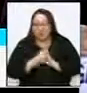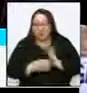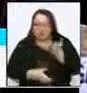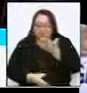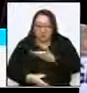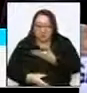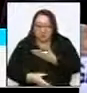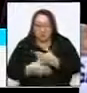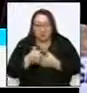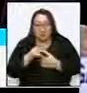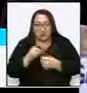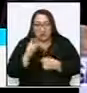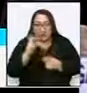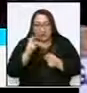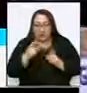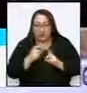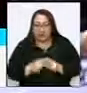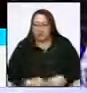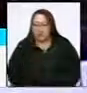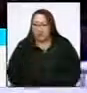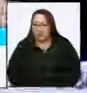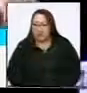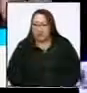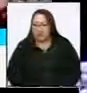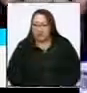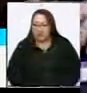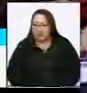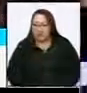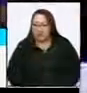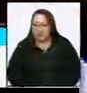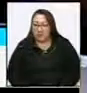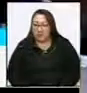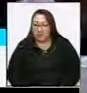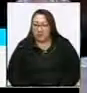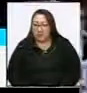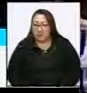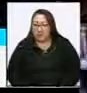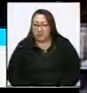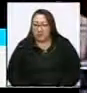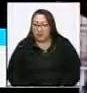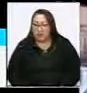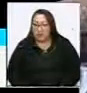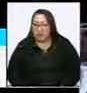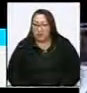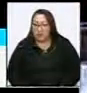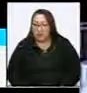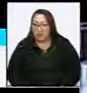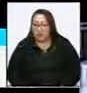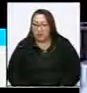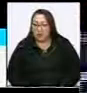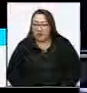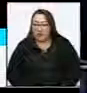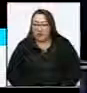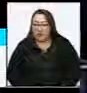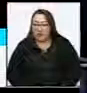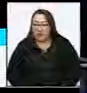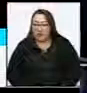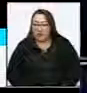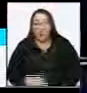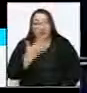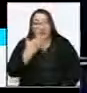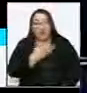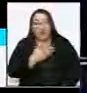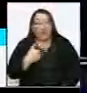Doctor Álvarez Miranda, tiene usted la palabra. Muchas gracias, señora presidenta. Yo quería, para